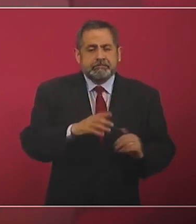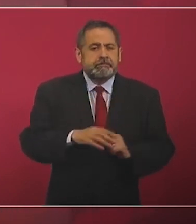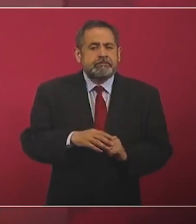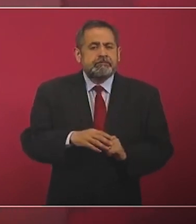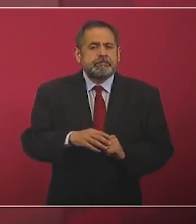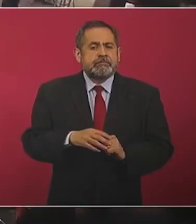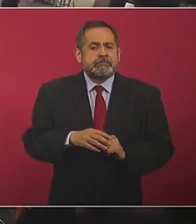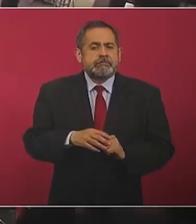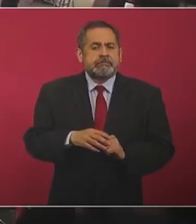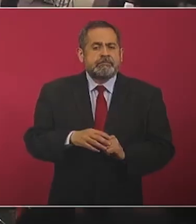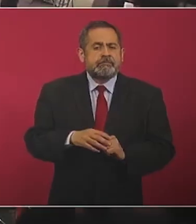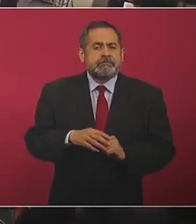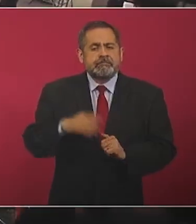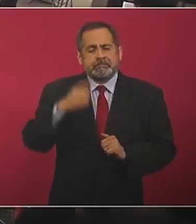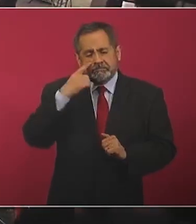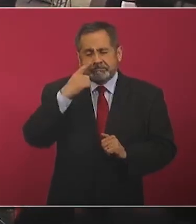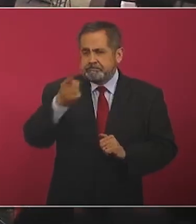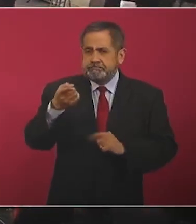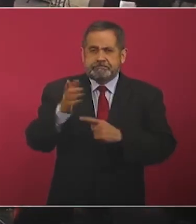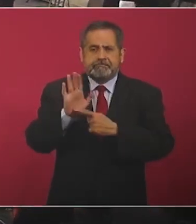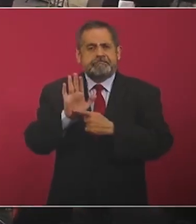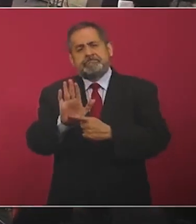a mostrar